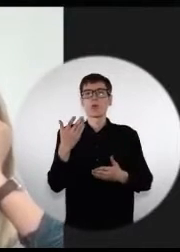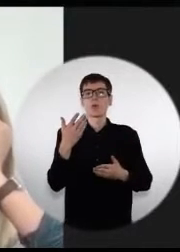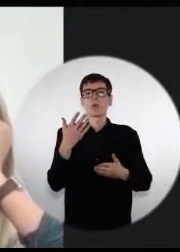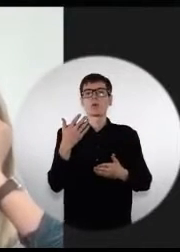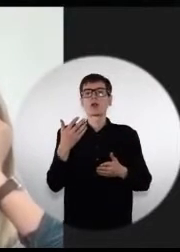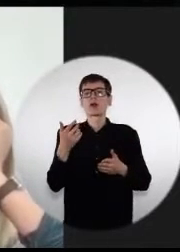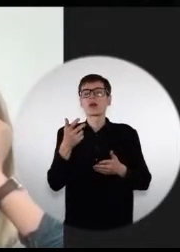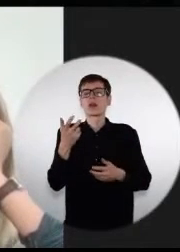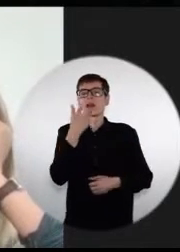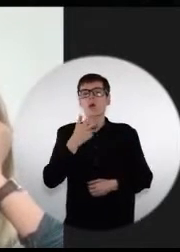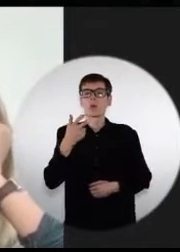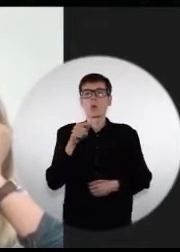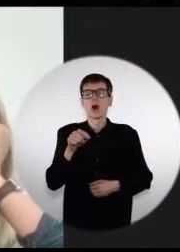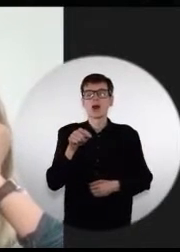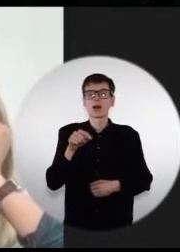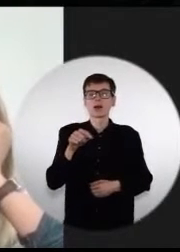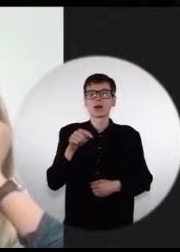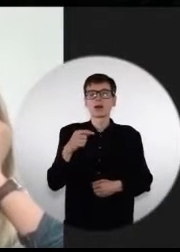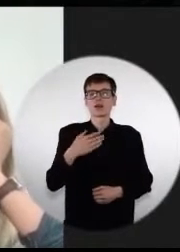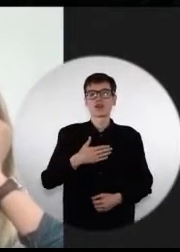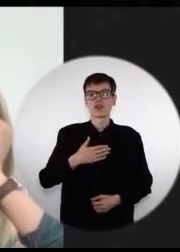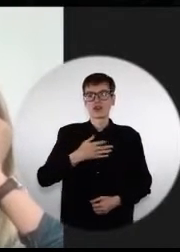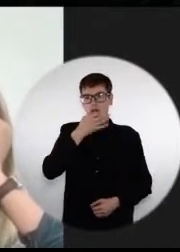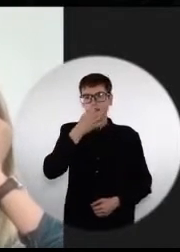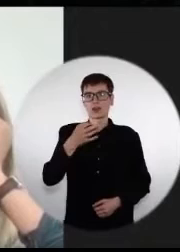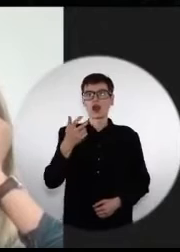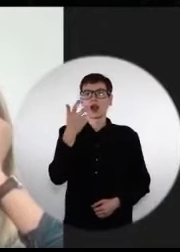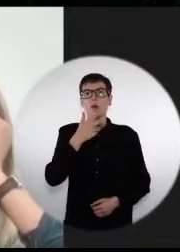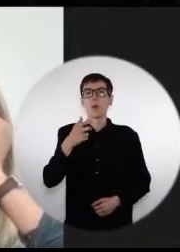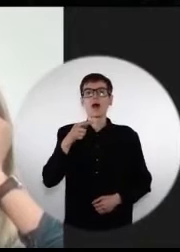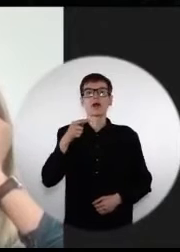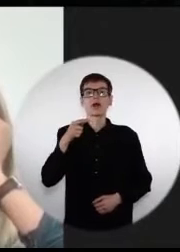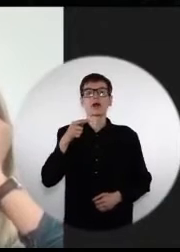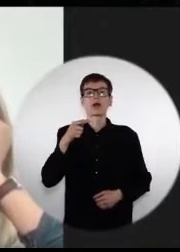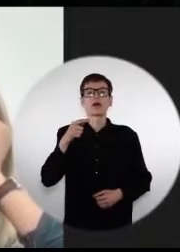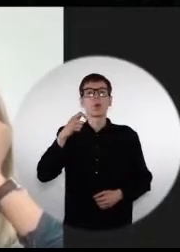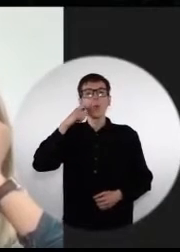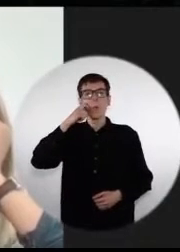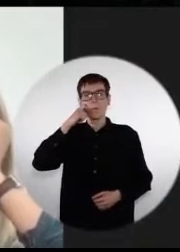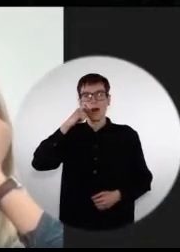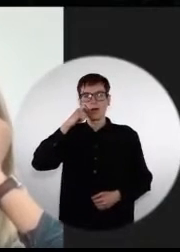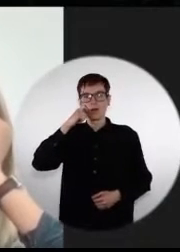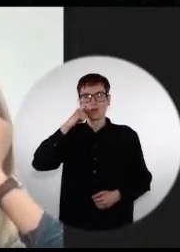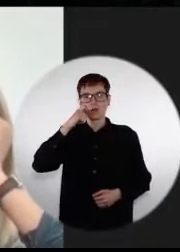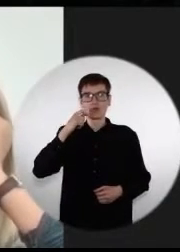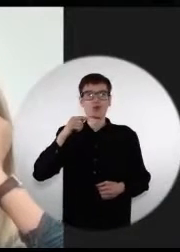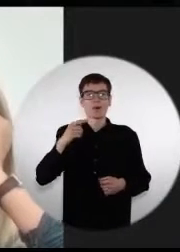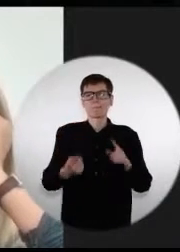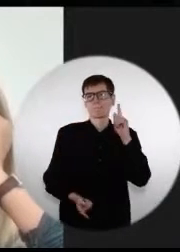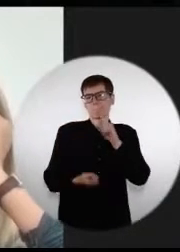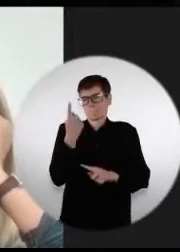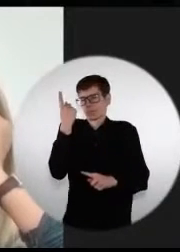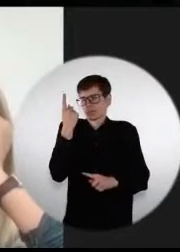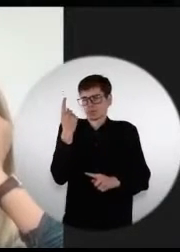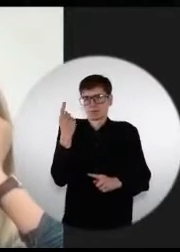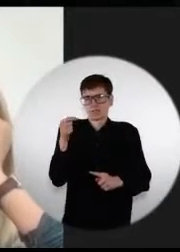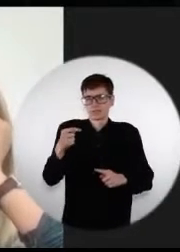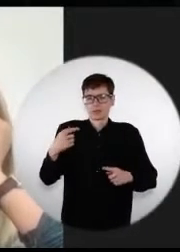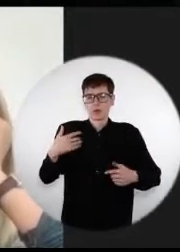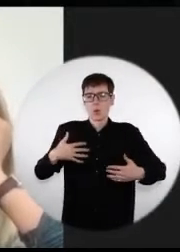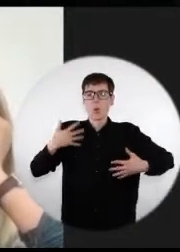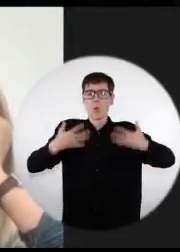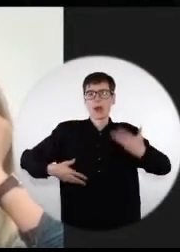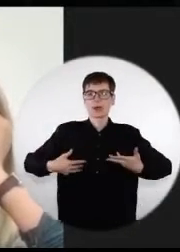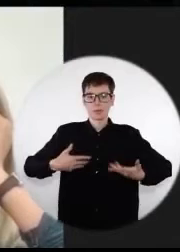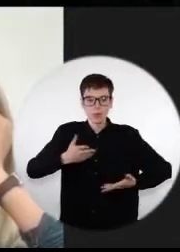lenguaje y una explotación del lenguaje de la lengua de señas en este caso como un lenguaje escénico y un lenguaje yo le llamo lenguaje humano